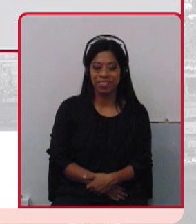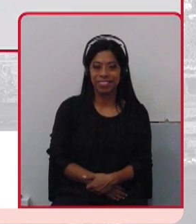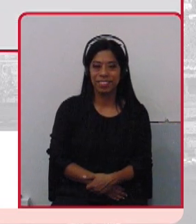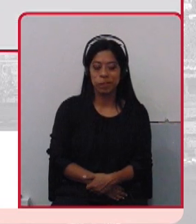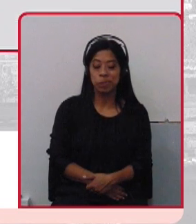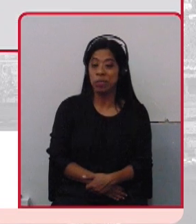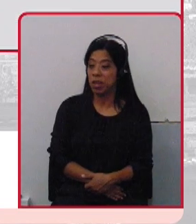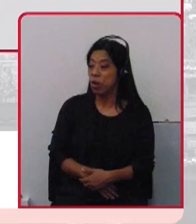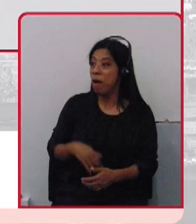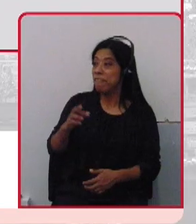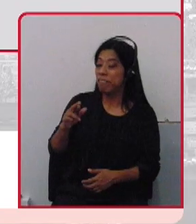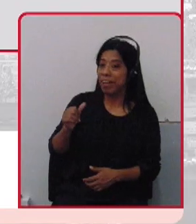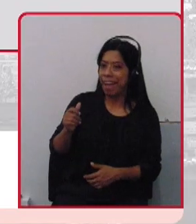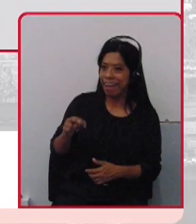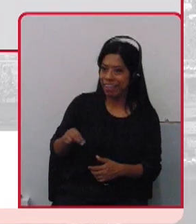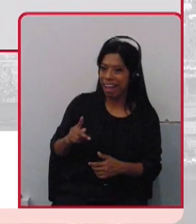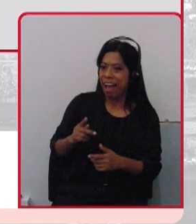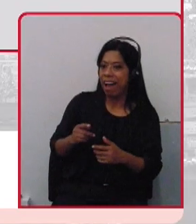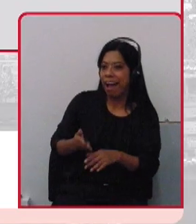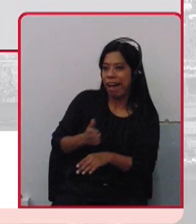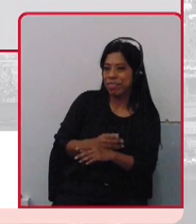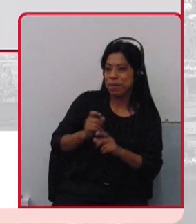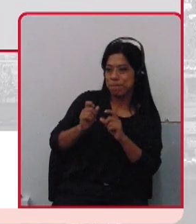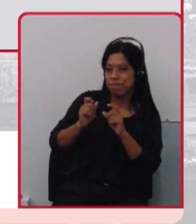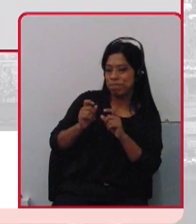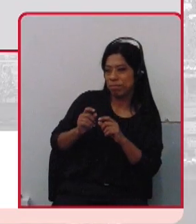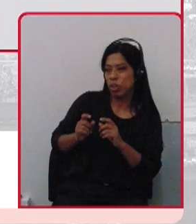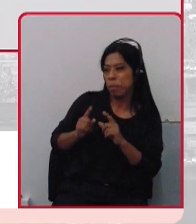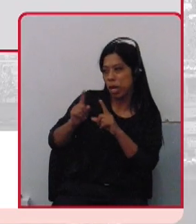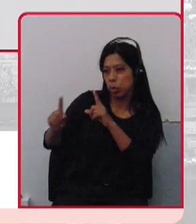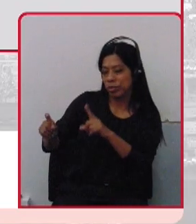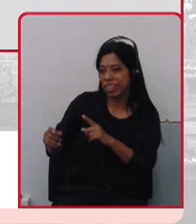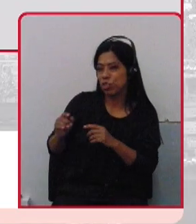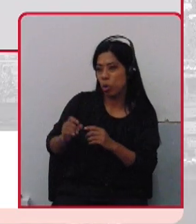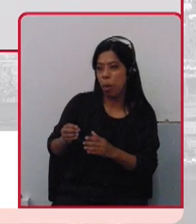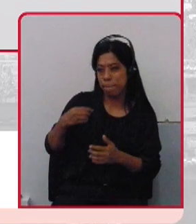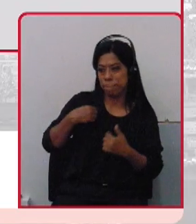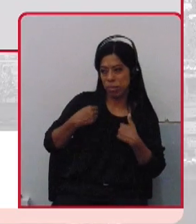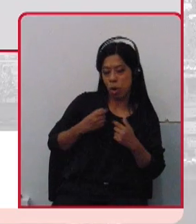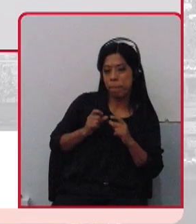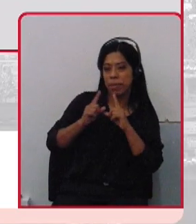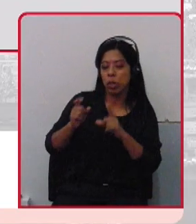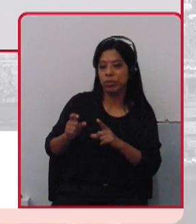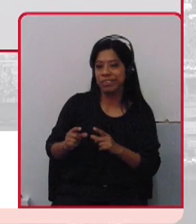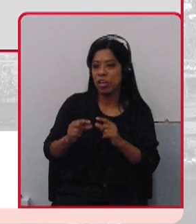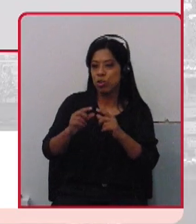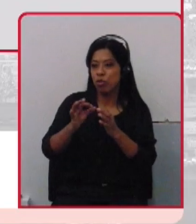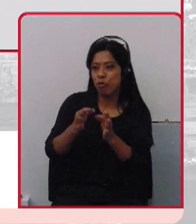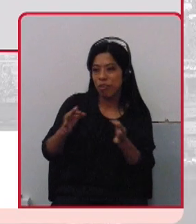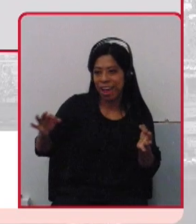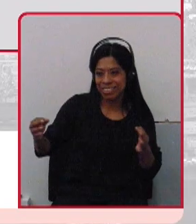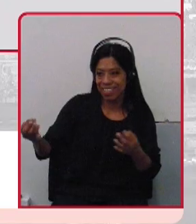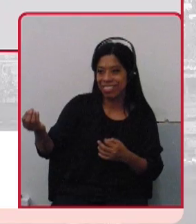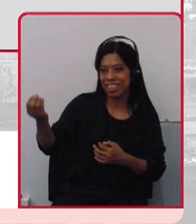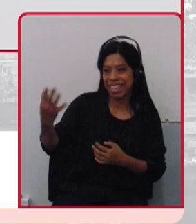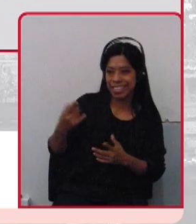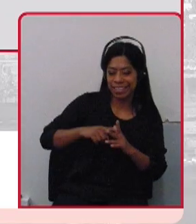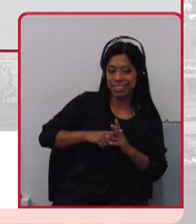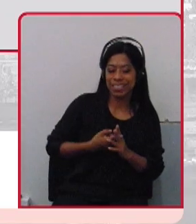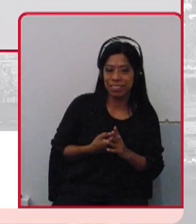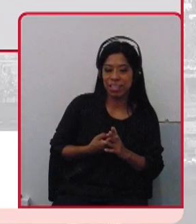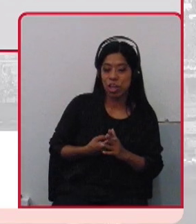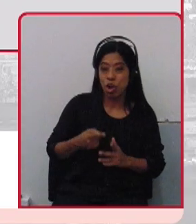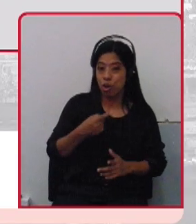Bueno, Frank, antes de pasar a las preguntas, tenemos tiempo para 2 preguntas. Quisiera un poco parafrasear lo que dijiste al principio, ¿no?